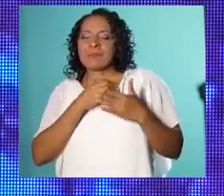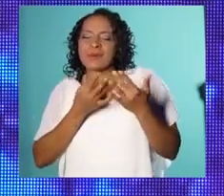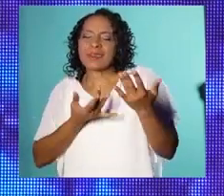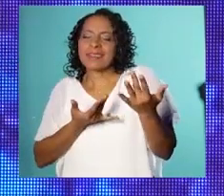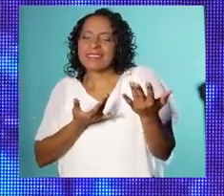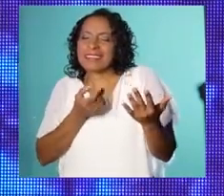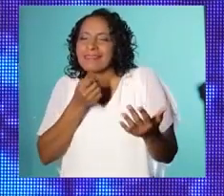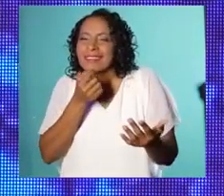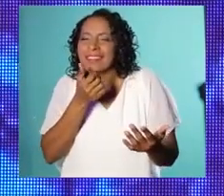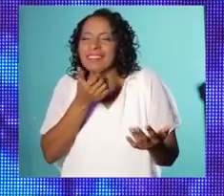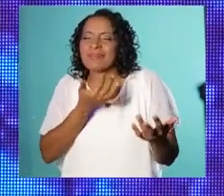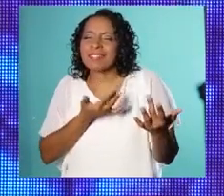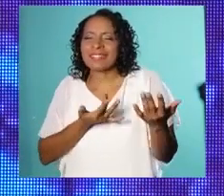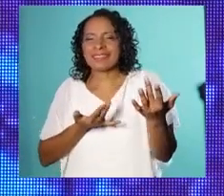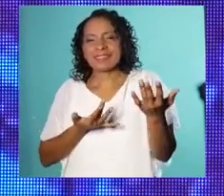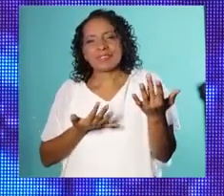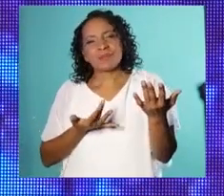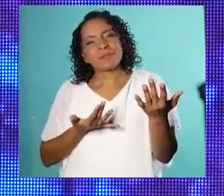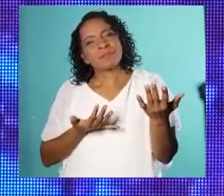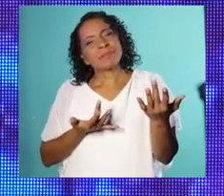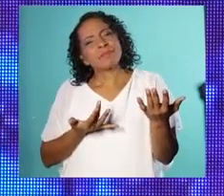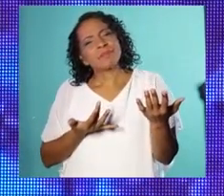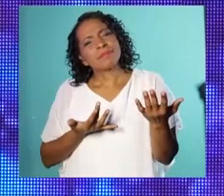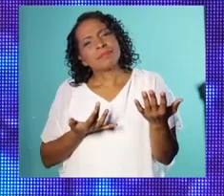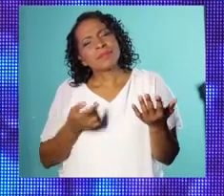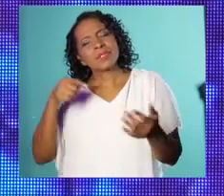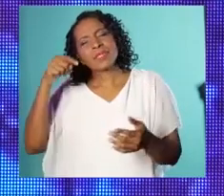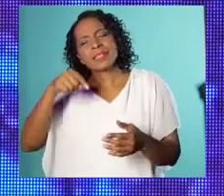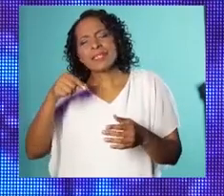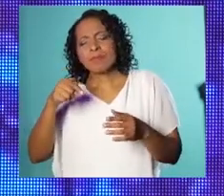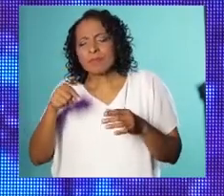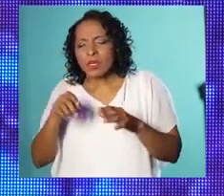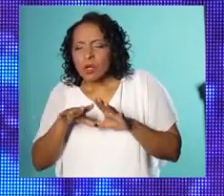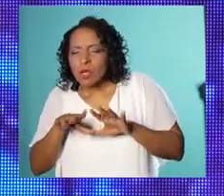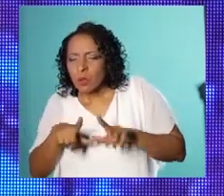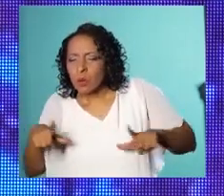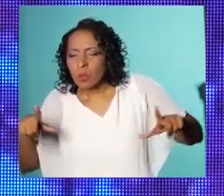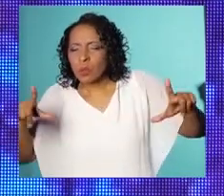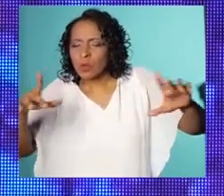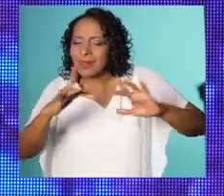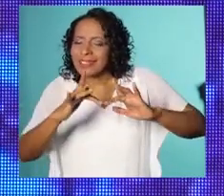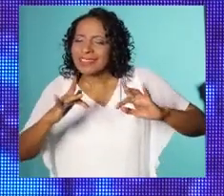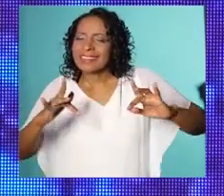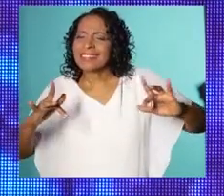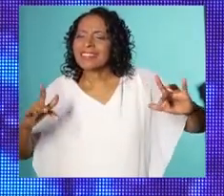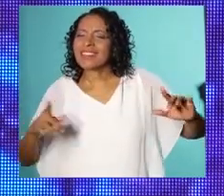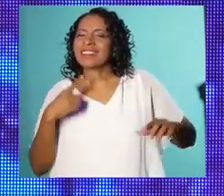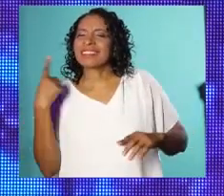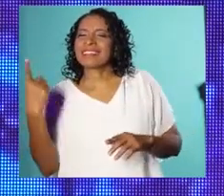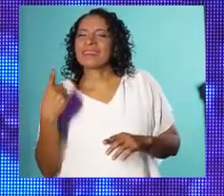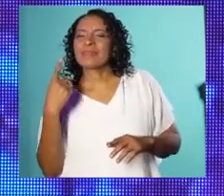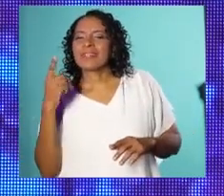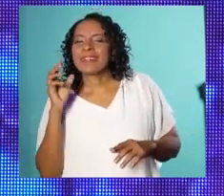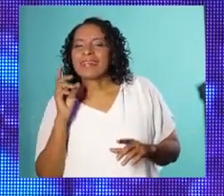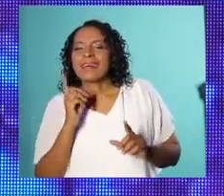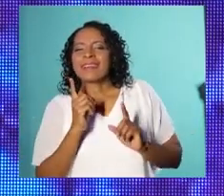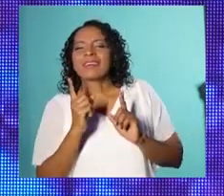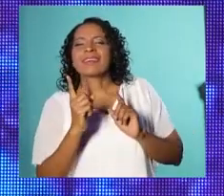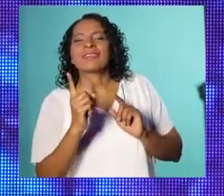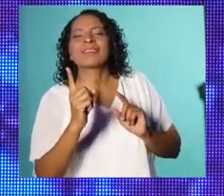Porque a pesar de que estemos en un desierto, siempre encontramos un oasis. un amigo que nos llama,